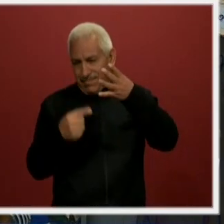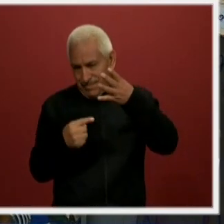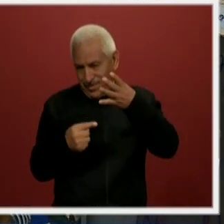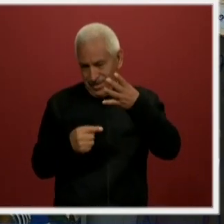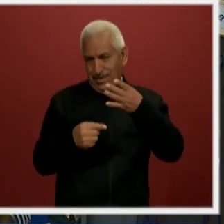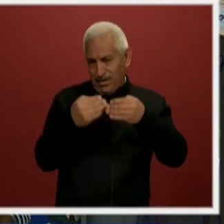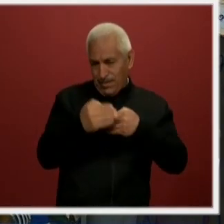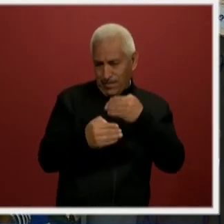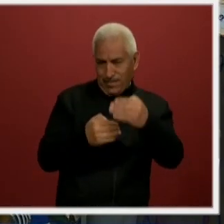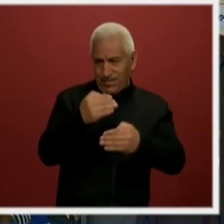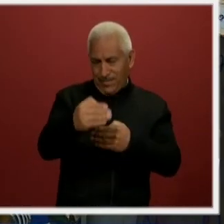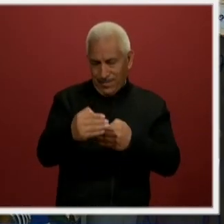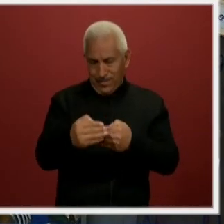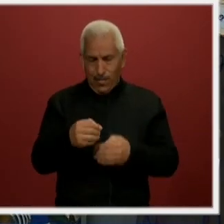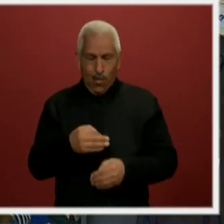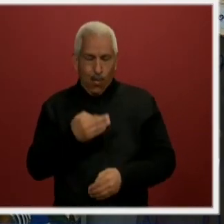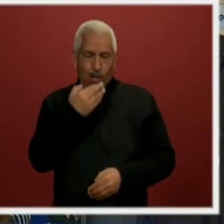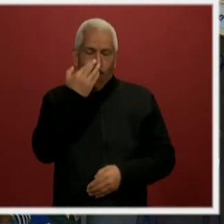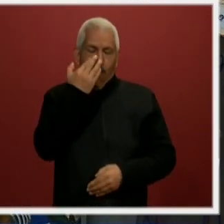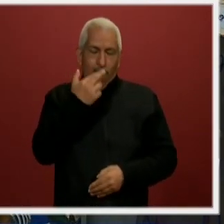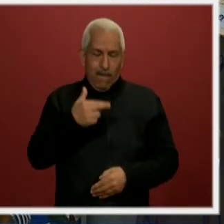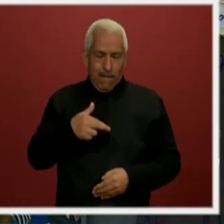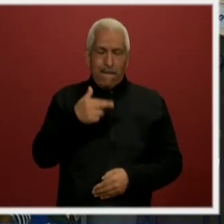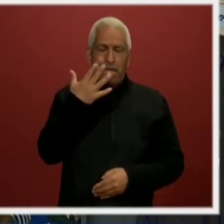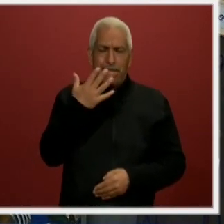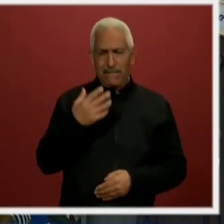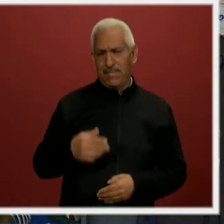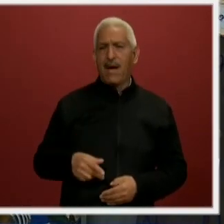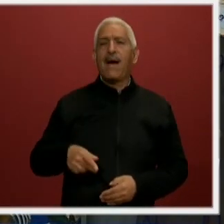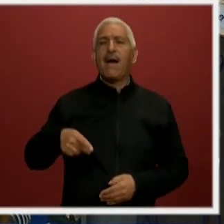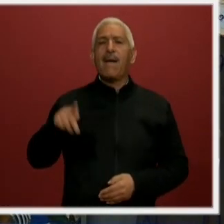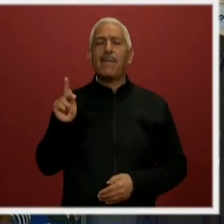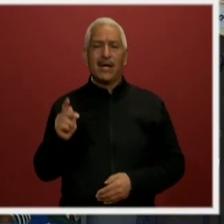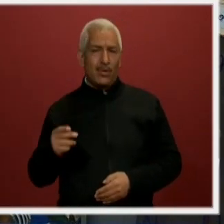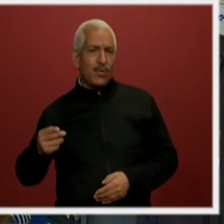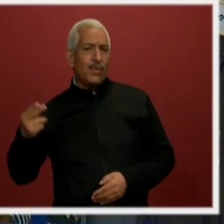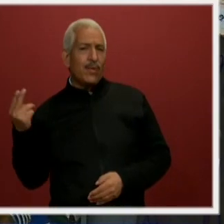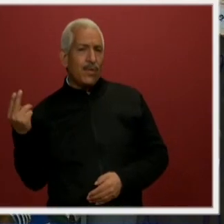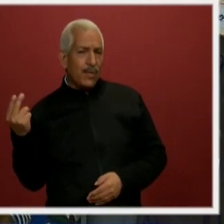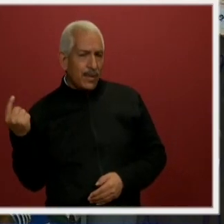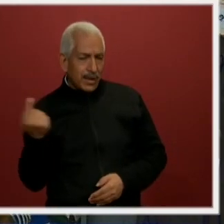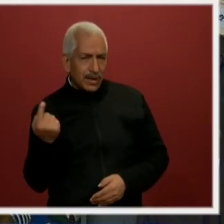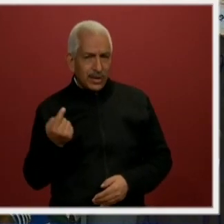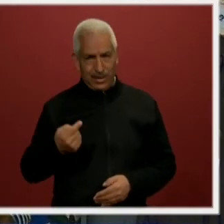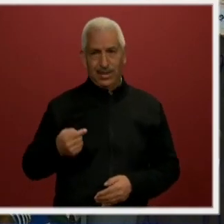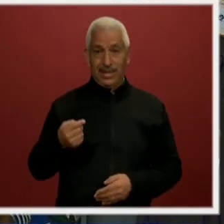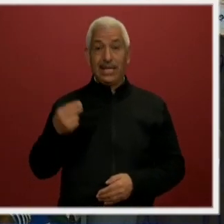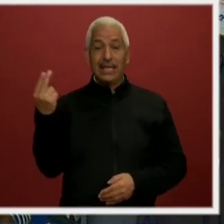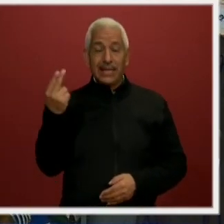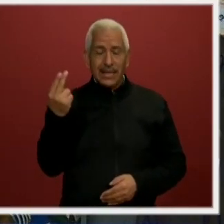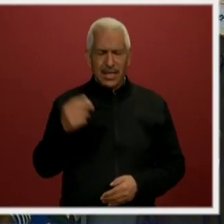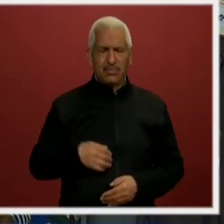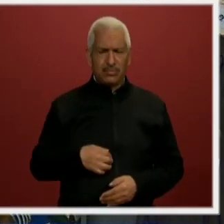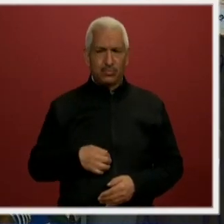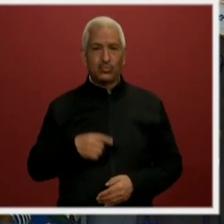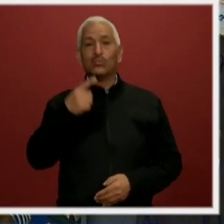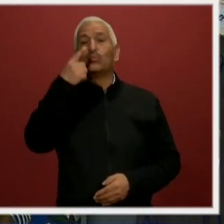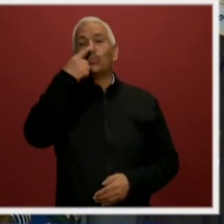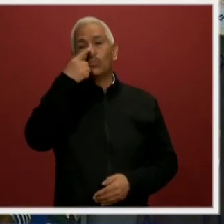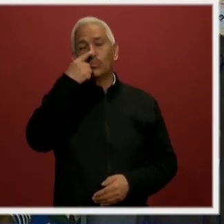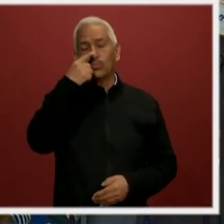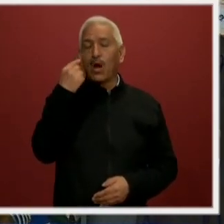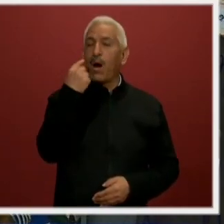para la actividad de hoy vamos a necesitar nuestra nariz nuestra boquita